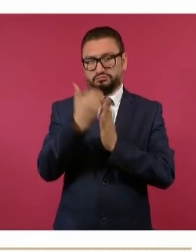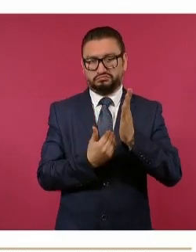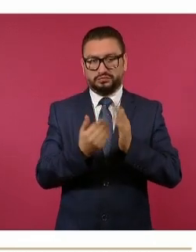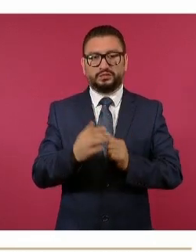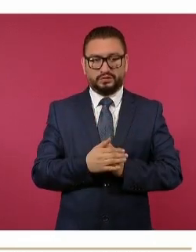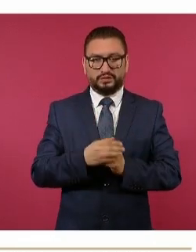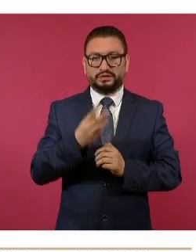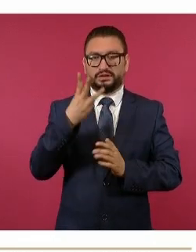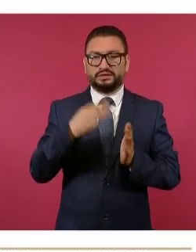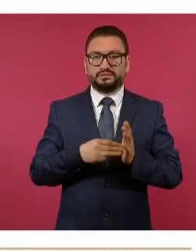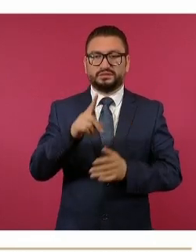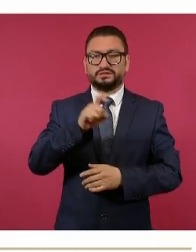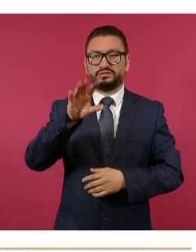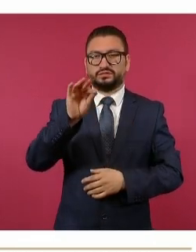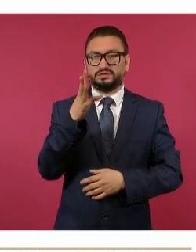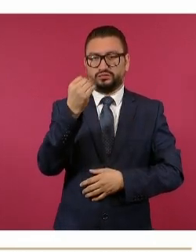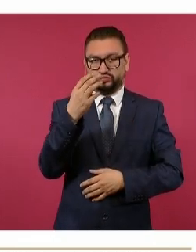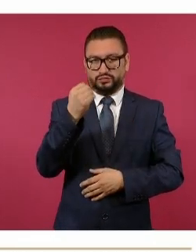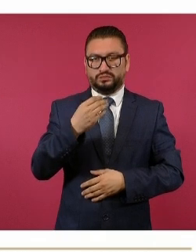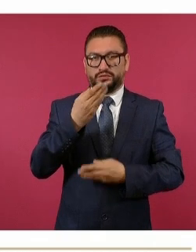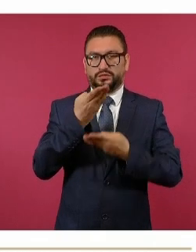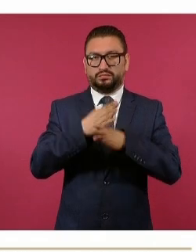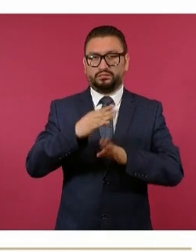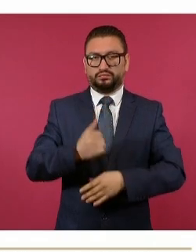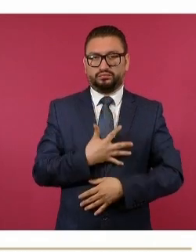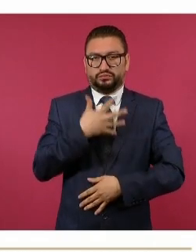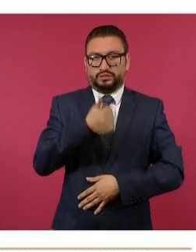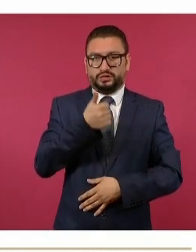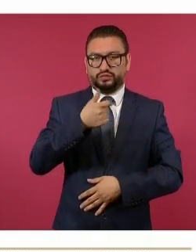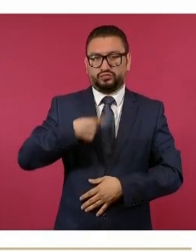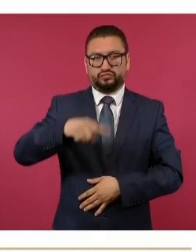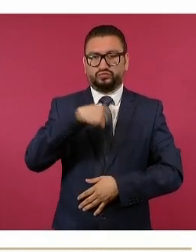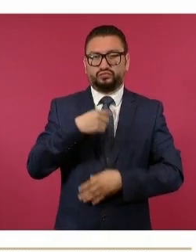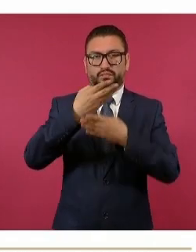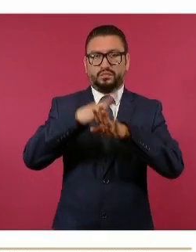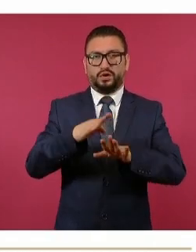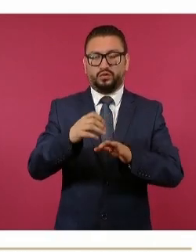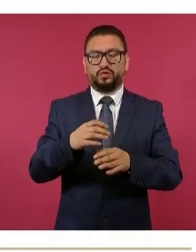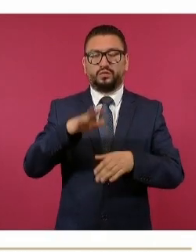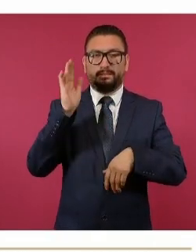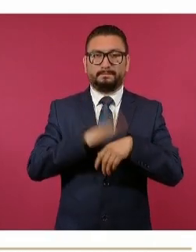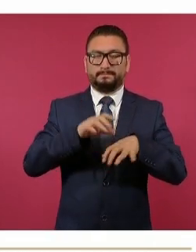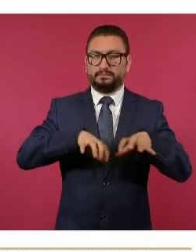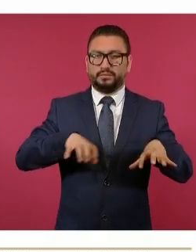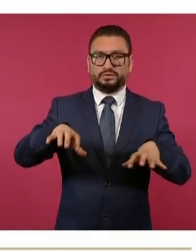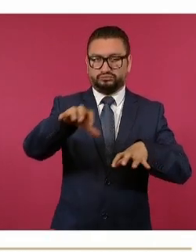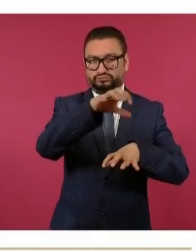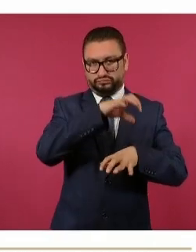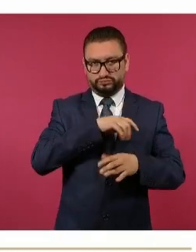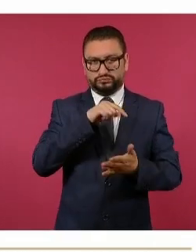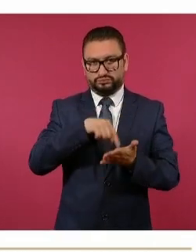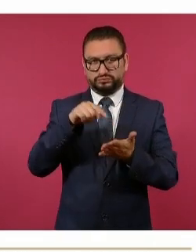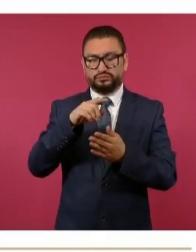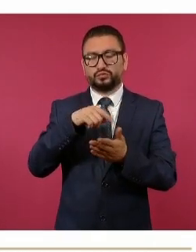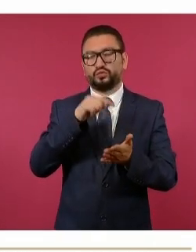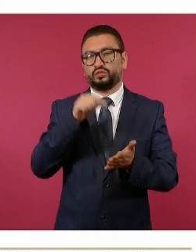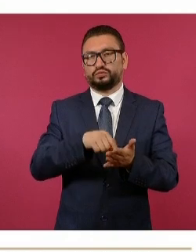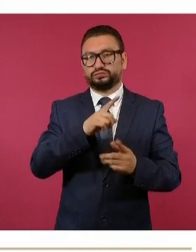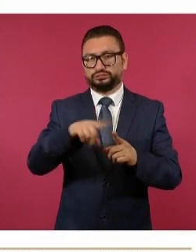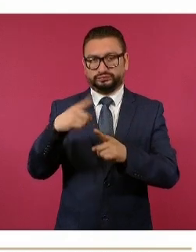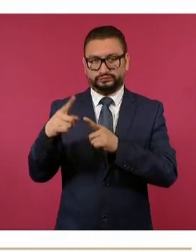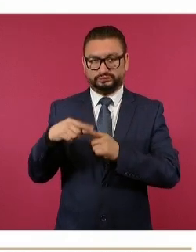Son 3,149 sucursales, lo que nos convierte en el banco con mayor número de sucursales en el país. La